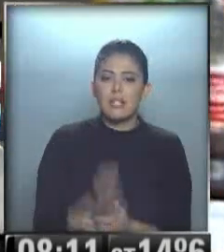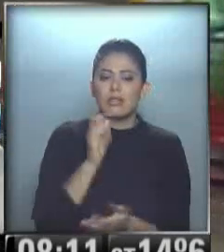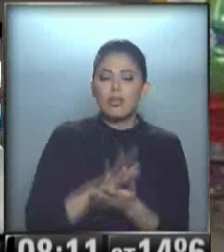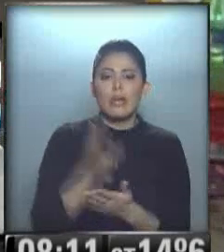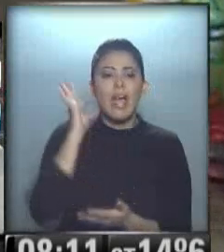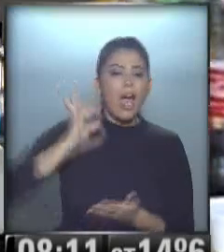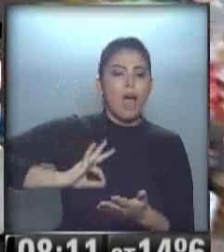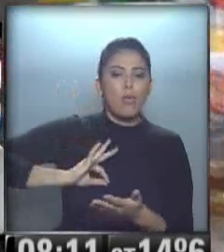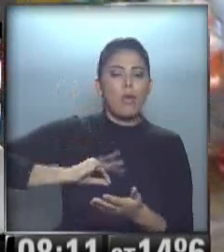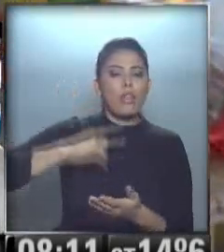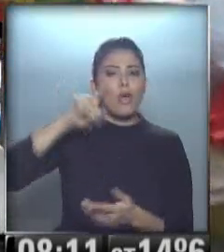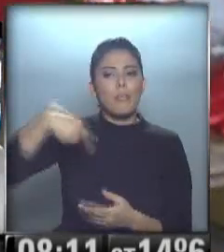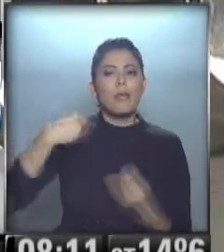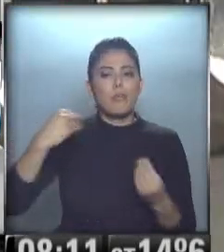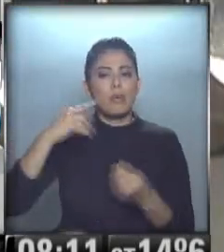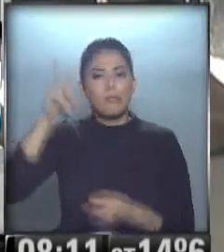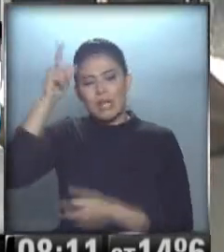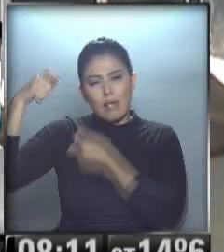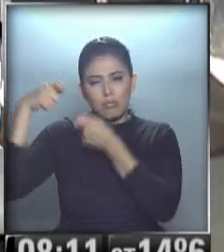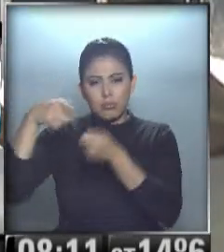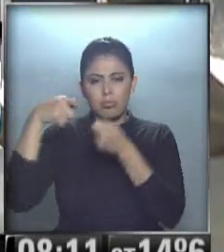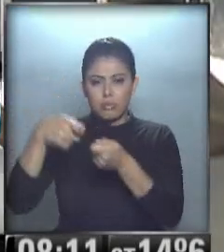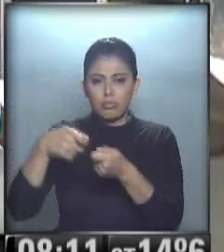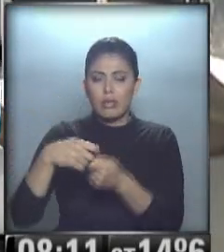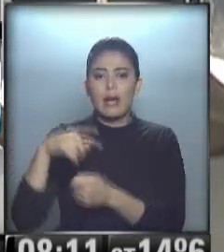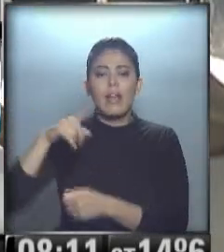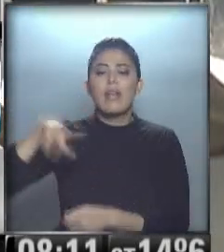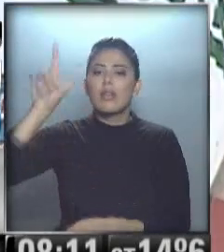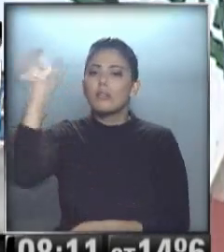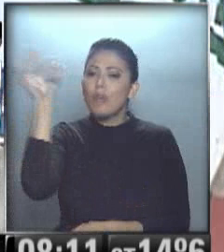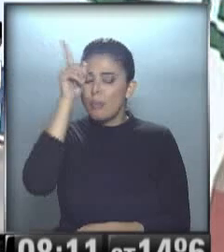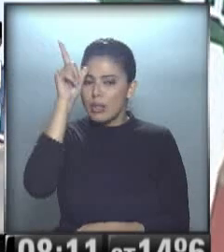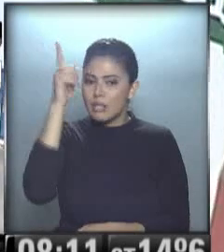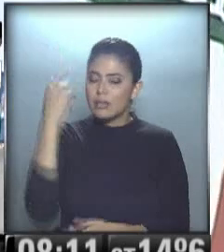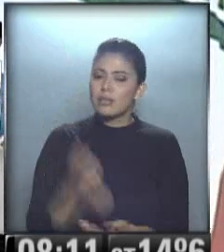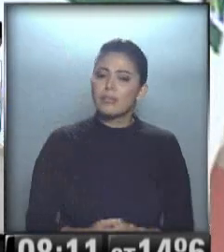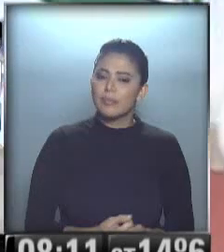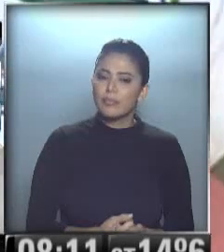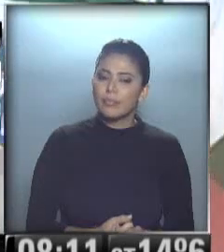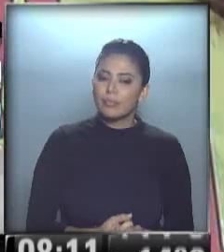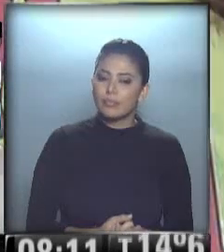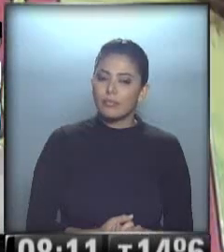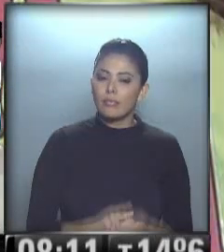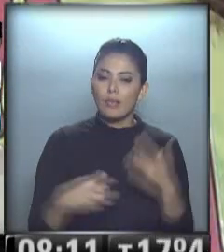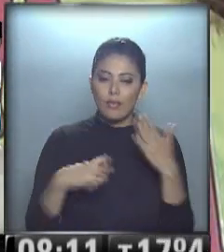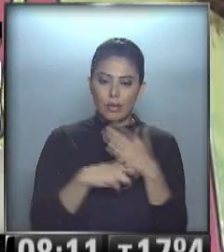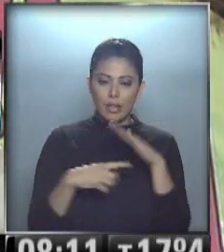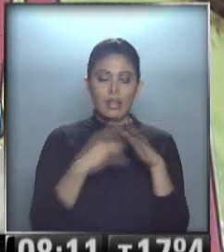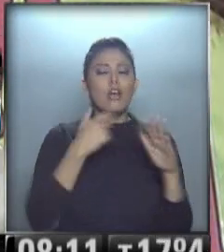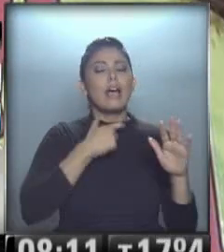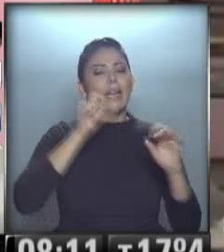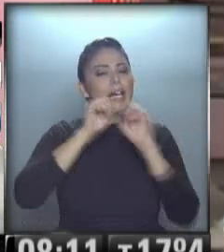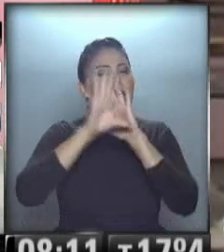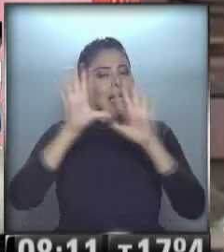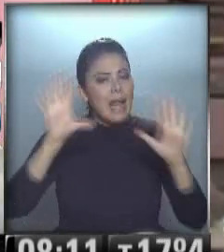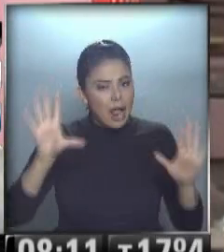salarial fue forzado, según su resolución, por una extorsión ante el lanzamiento policial. No, yo quiero aclarar un